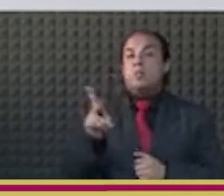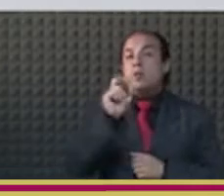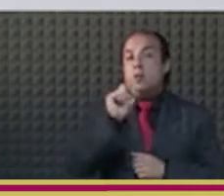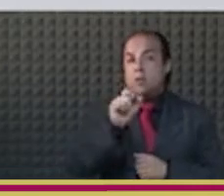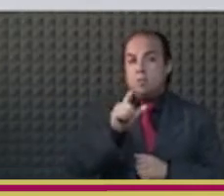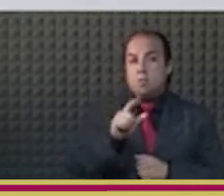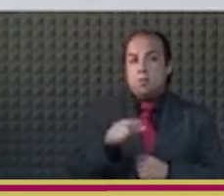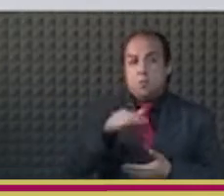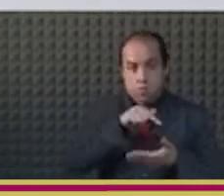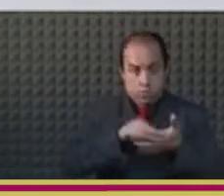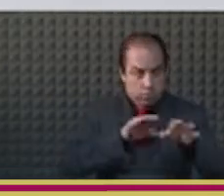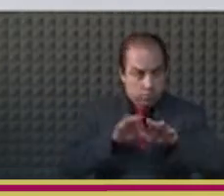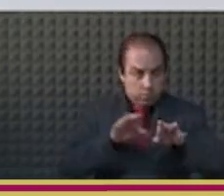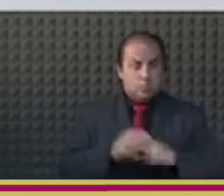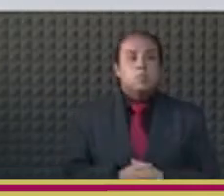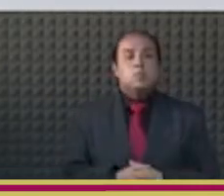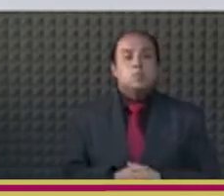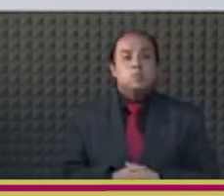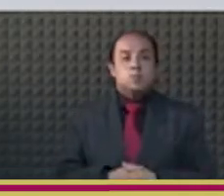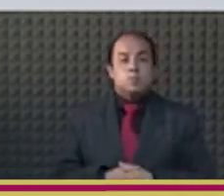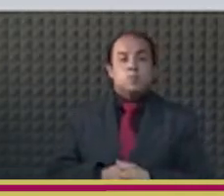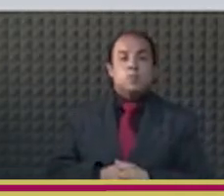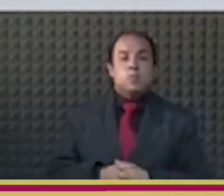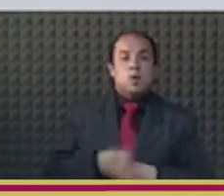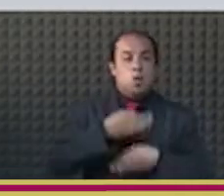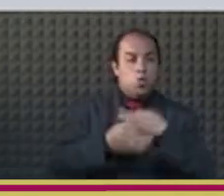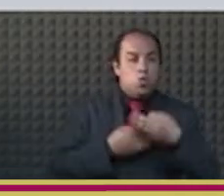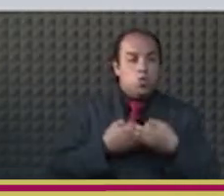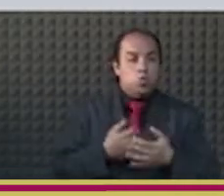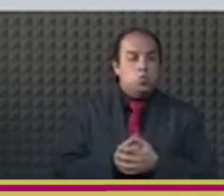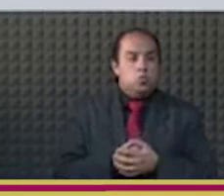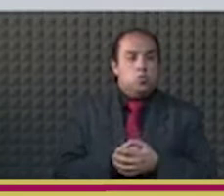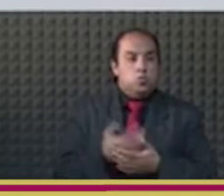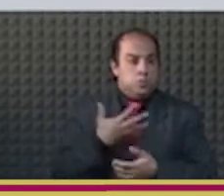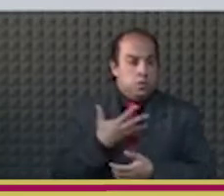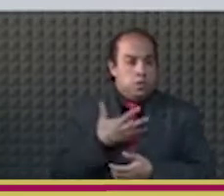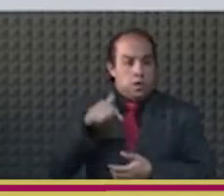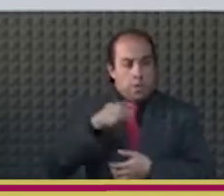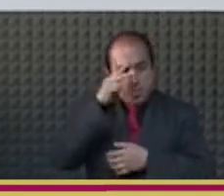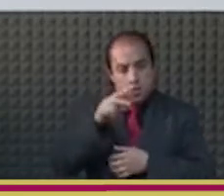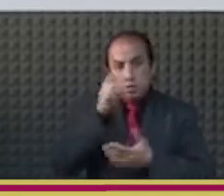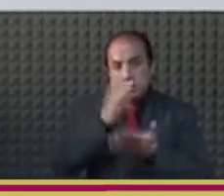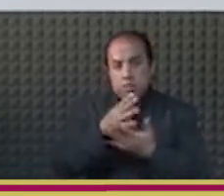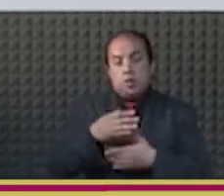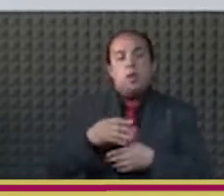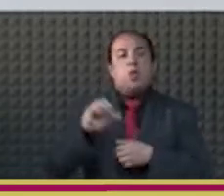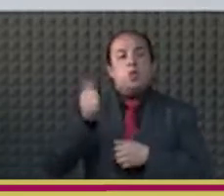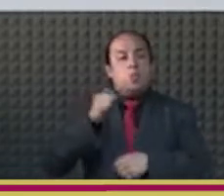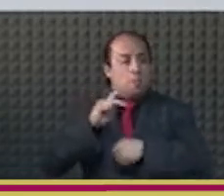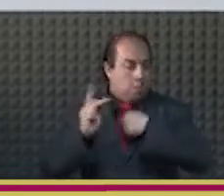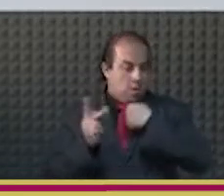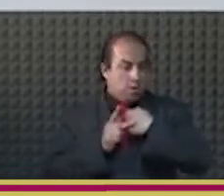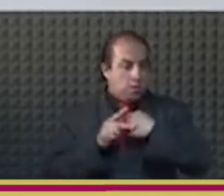las vacantes de quienes, de toda la disponibilidad que existe, no solamente en México, sino también en el extranjero, es